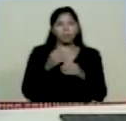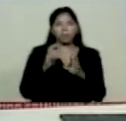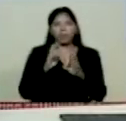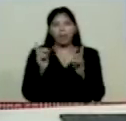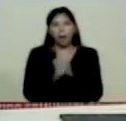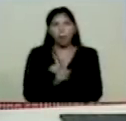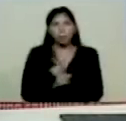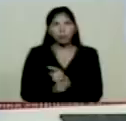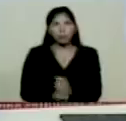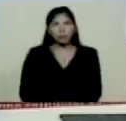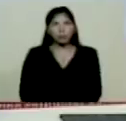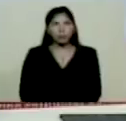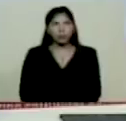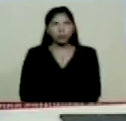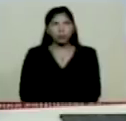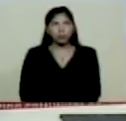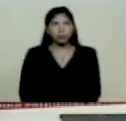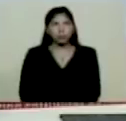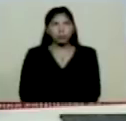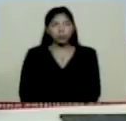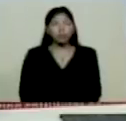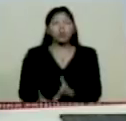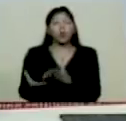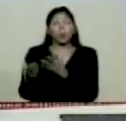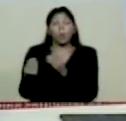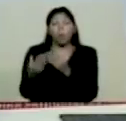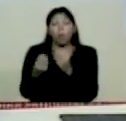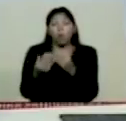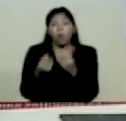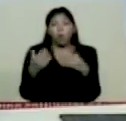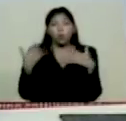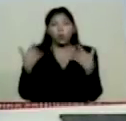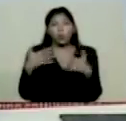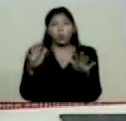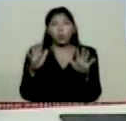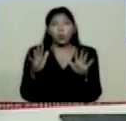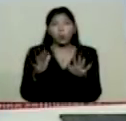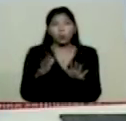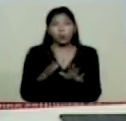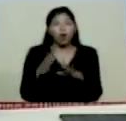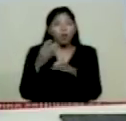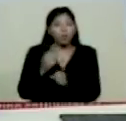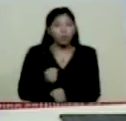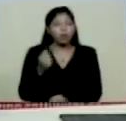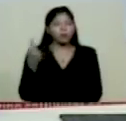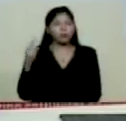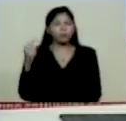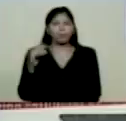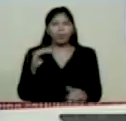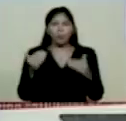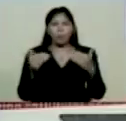No voy a revelar cuáles son nuestros instrumentos, pero son muchísimo más fiables que las encuestas de esas encuestadoras.